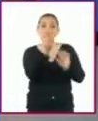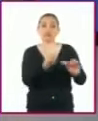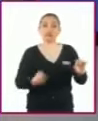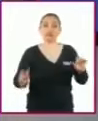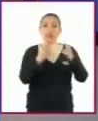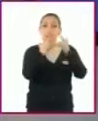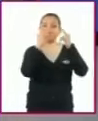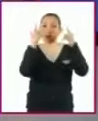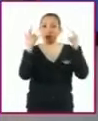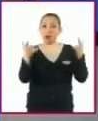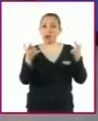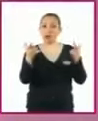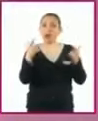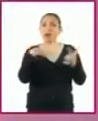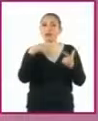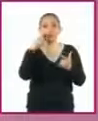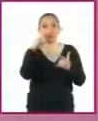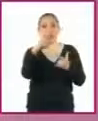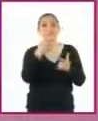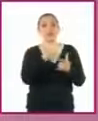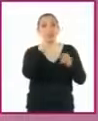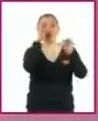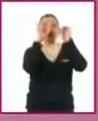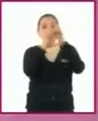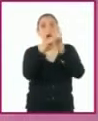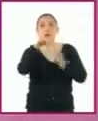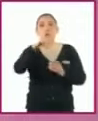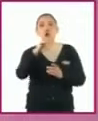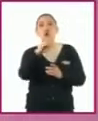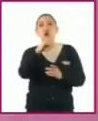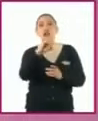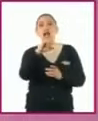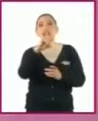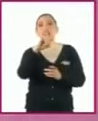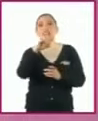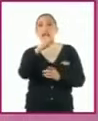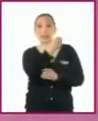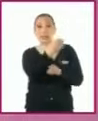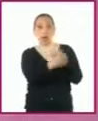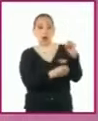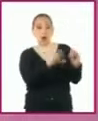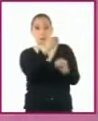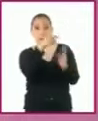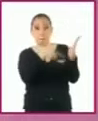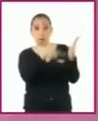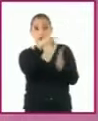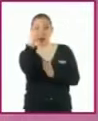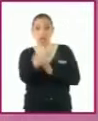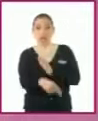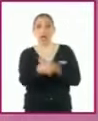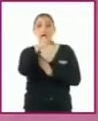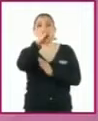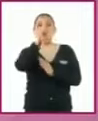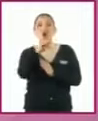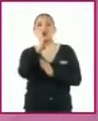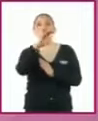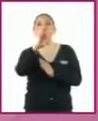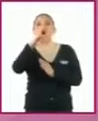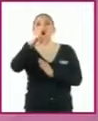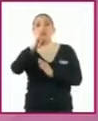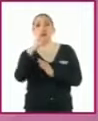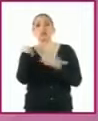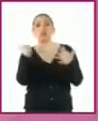de la historia, que está llena de ellos, la Mona Lisa. Esta obra, también conocida como la Gioconda, está